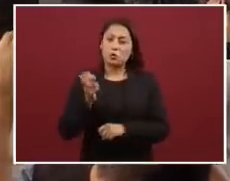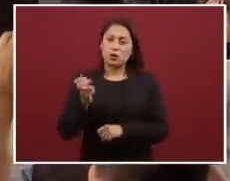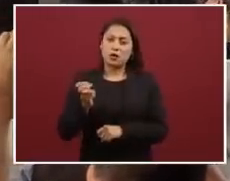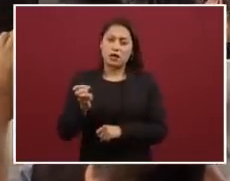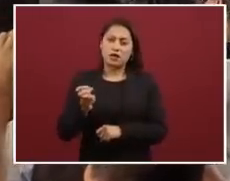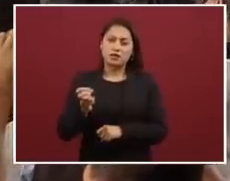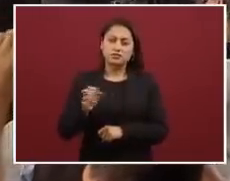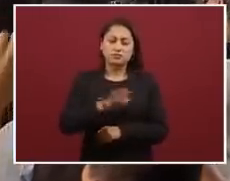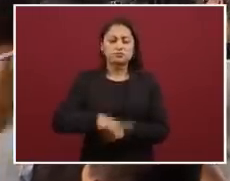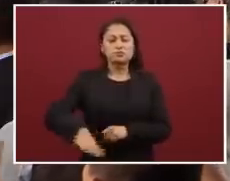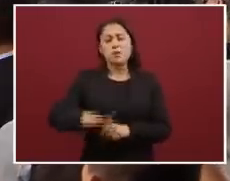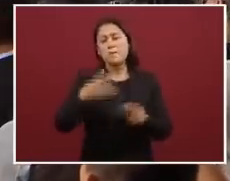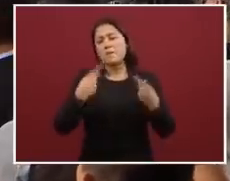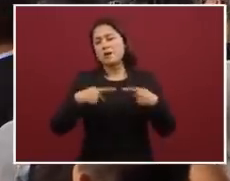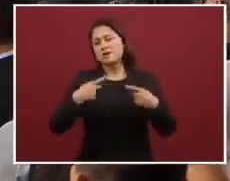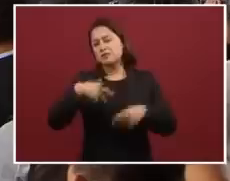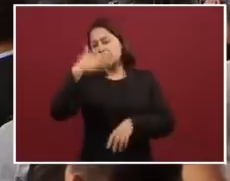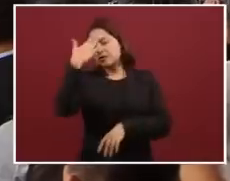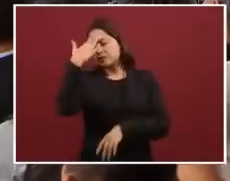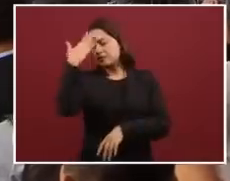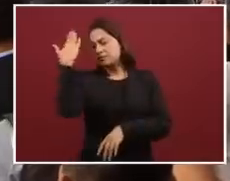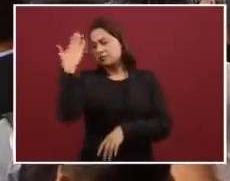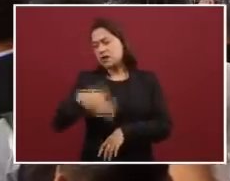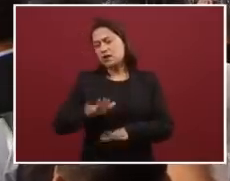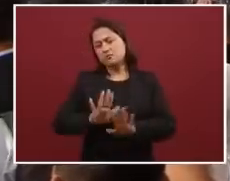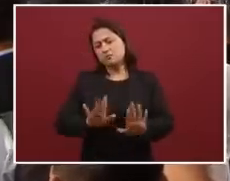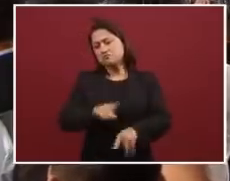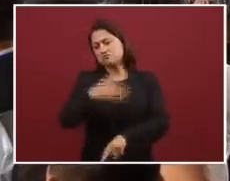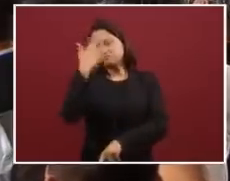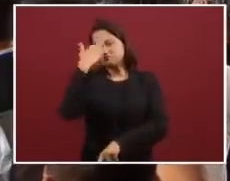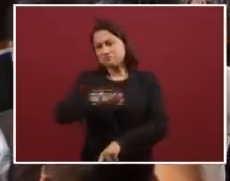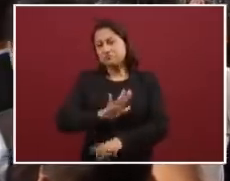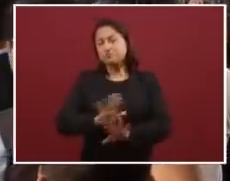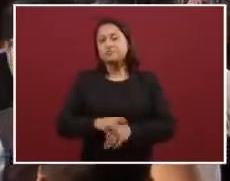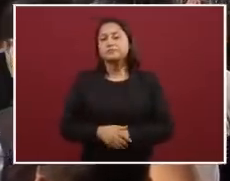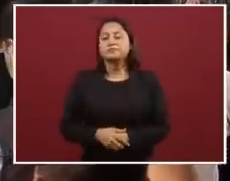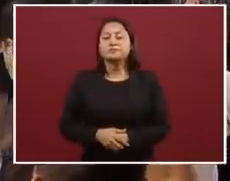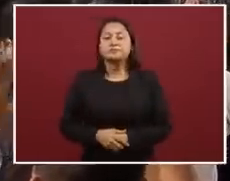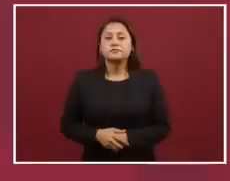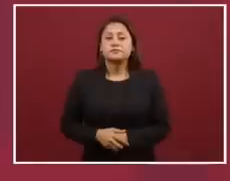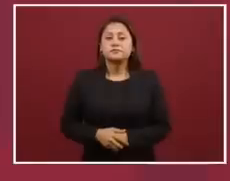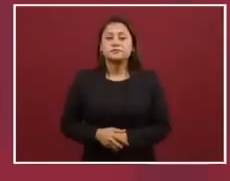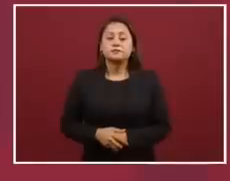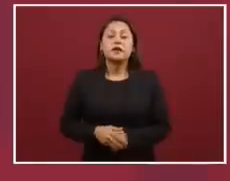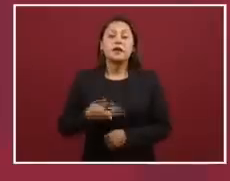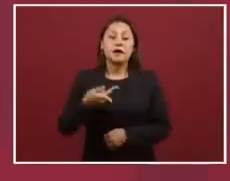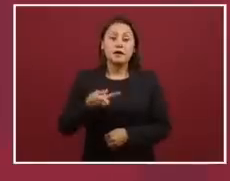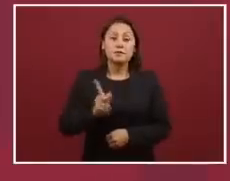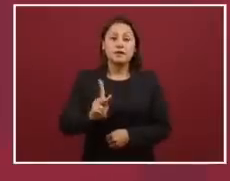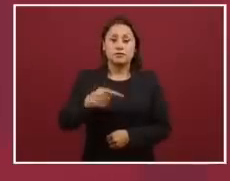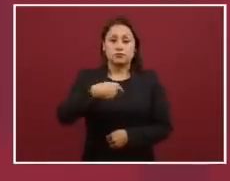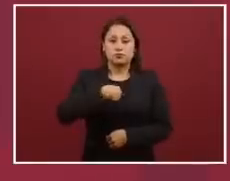los ciudadanos. Lo que sí me consta, y lo puedo decir